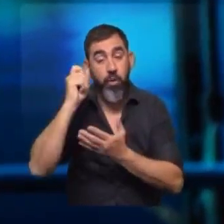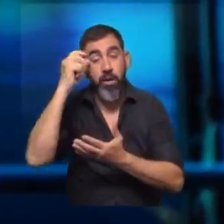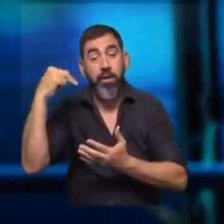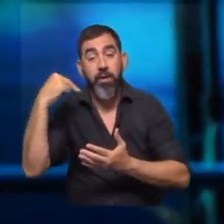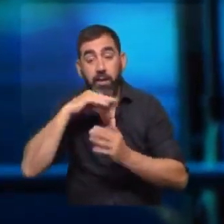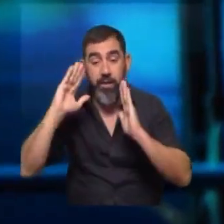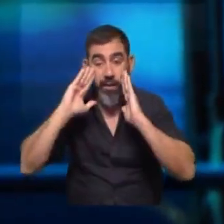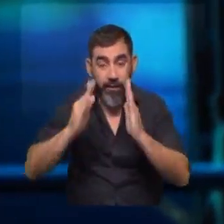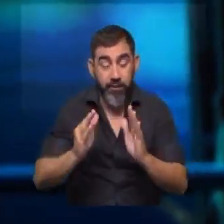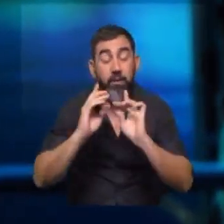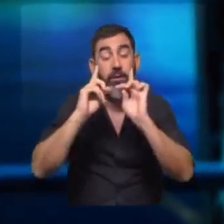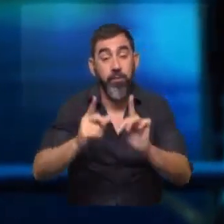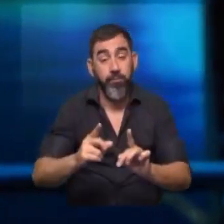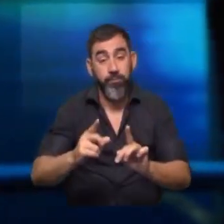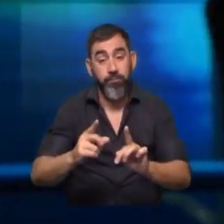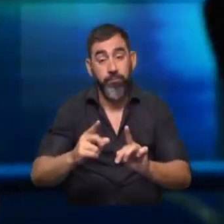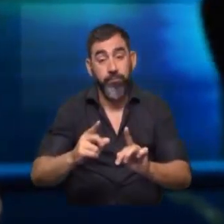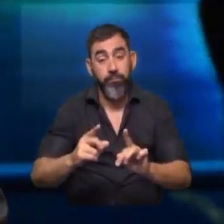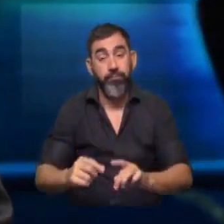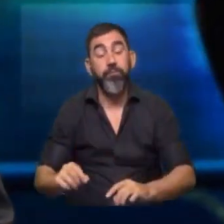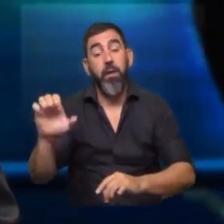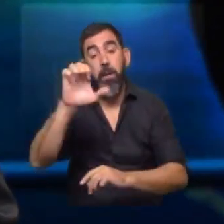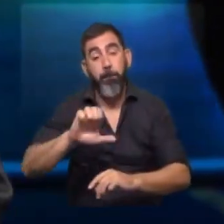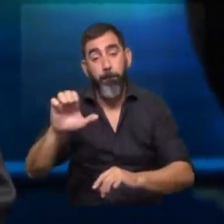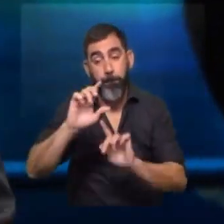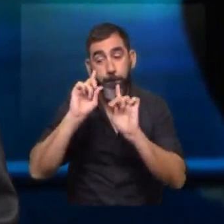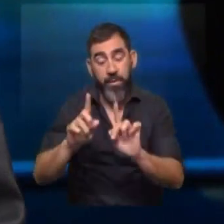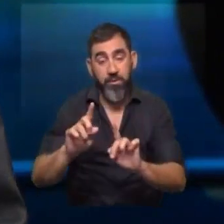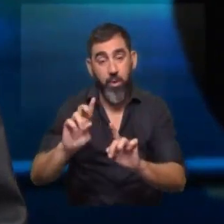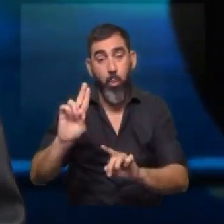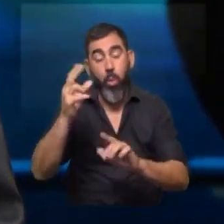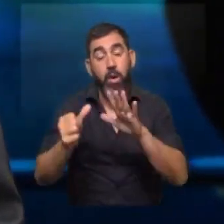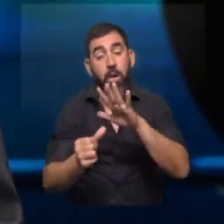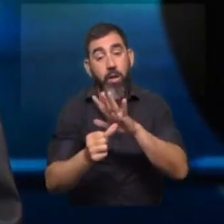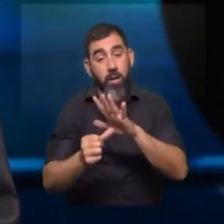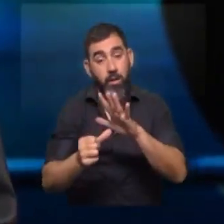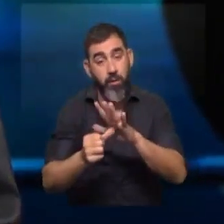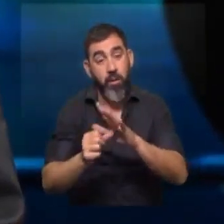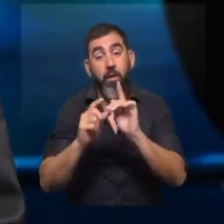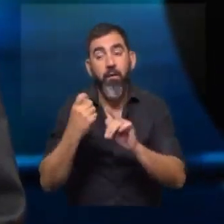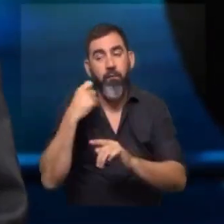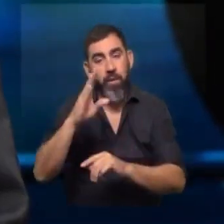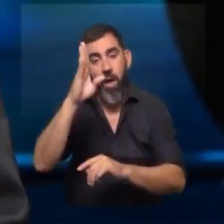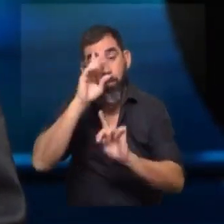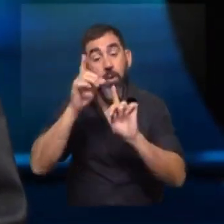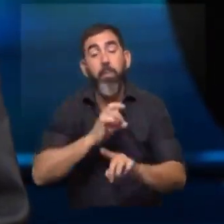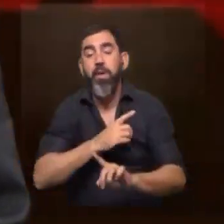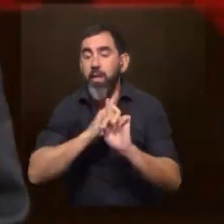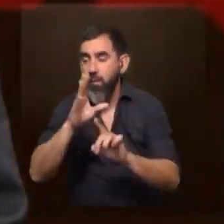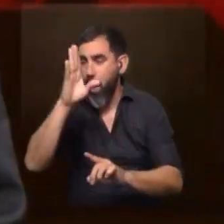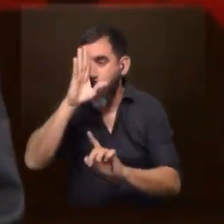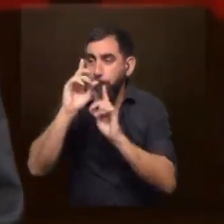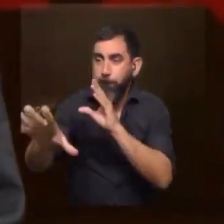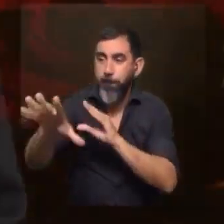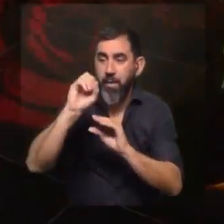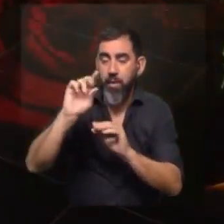artificial, como también el uso en empresas. Ahí Uruguay lidera y hay mucho que aprender, incluso desde Chile y de otros países que les va